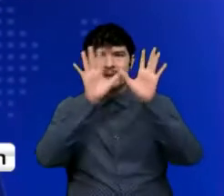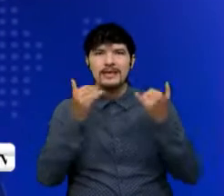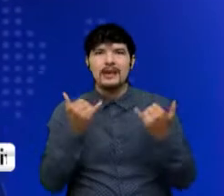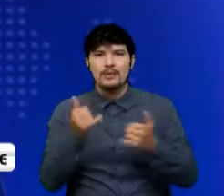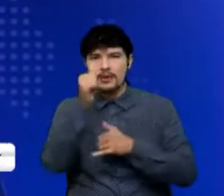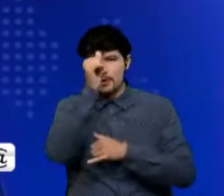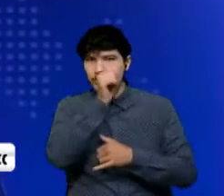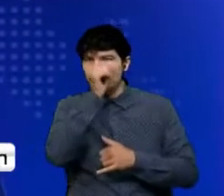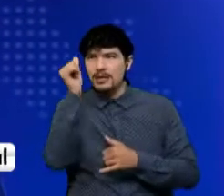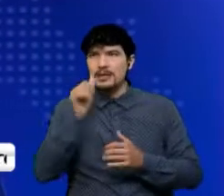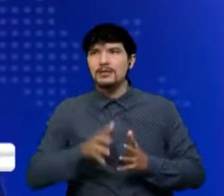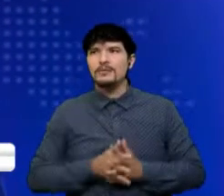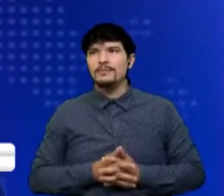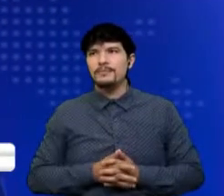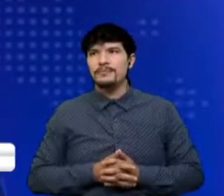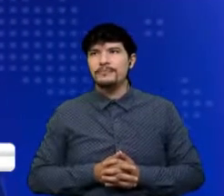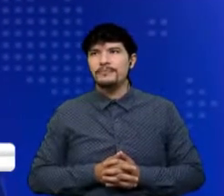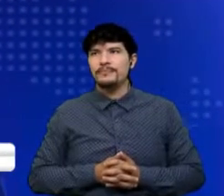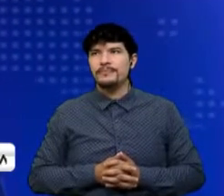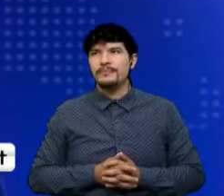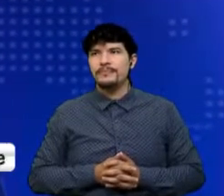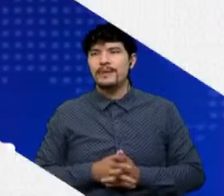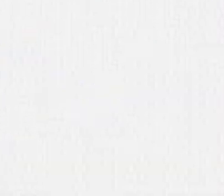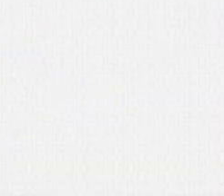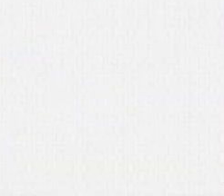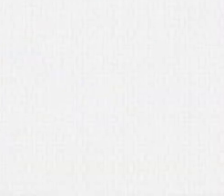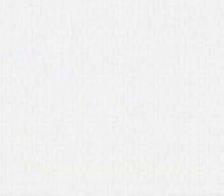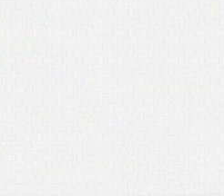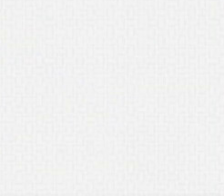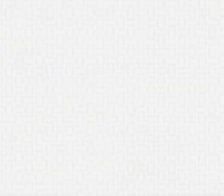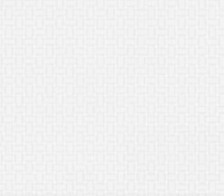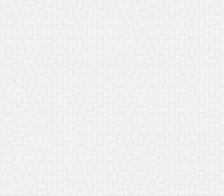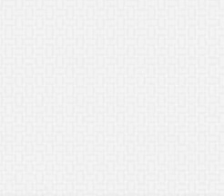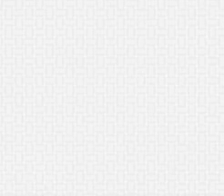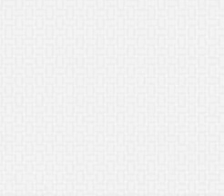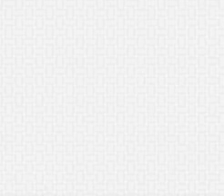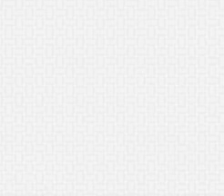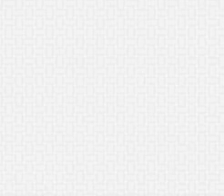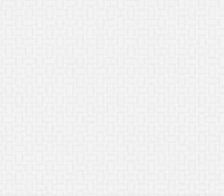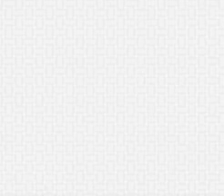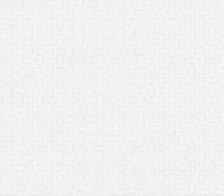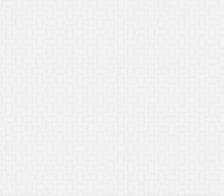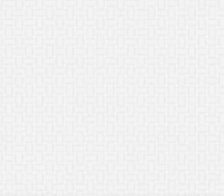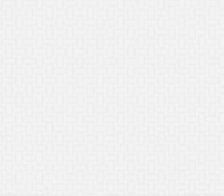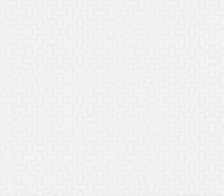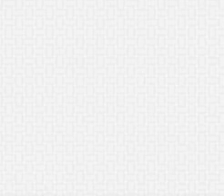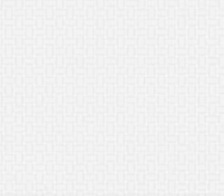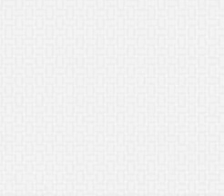este domingo. Canaltro.com